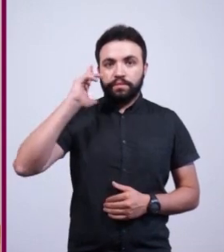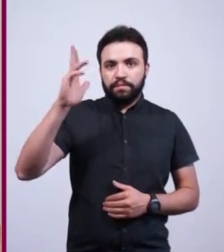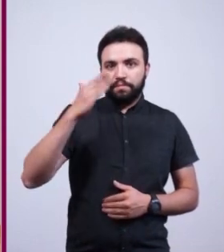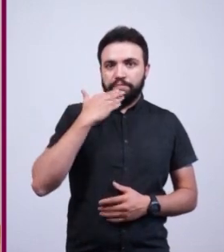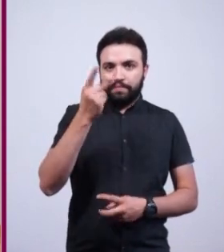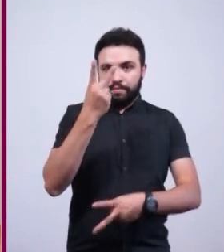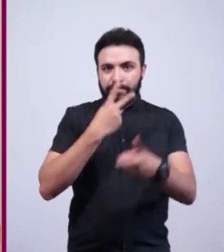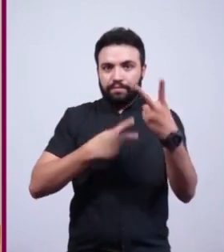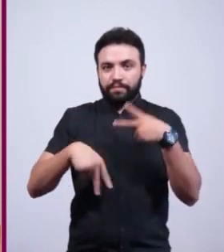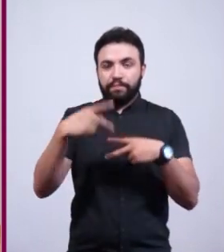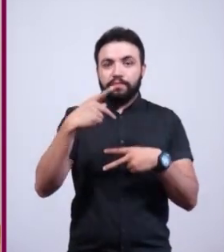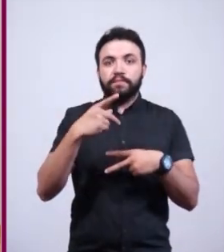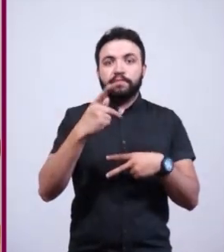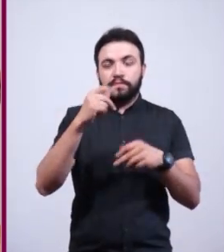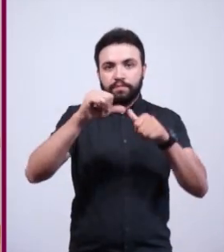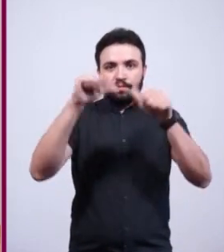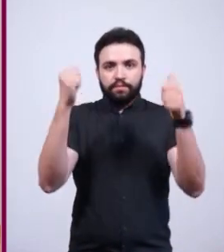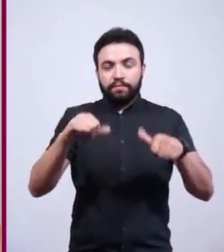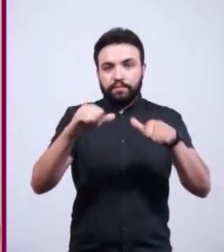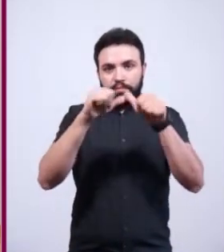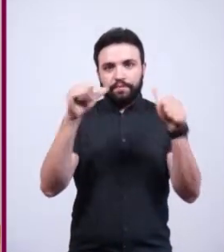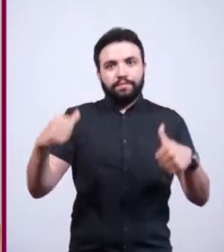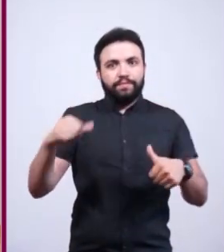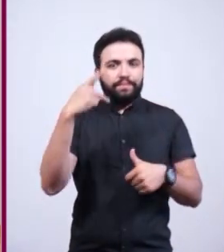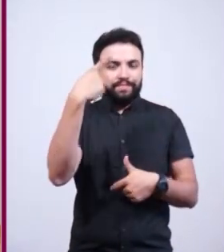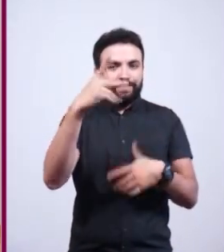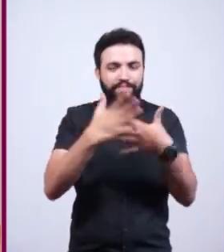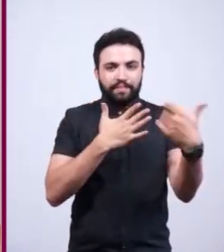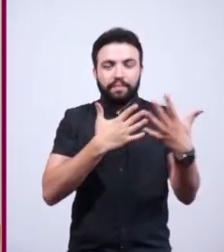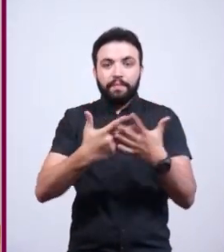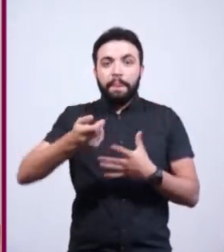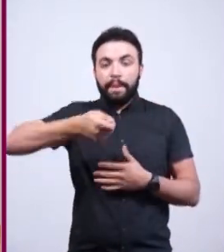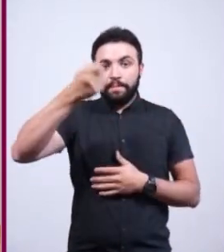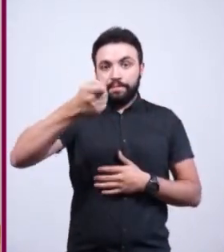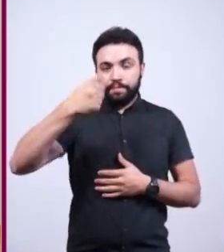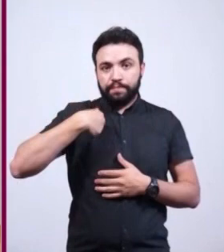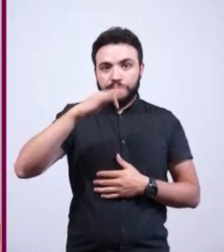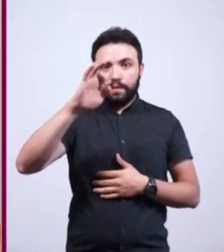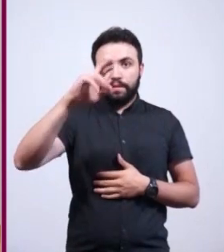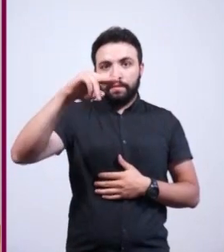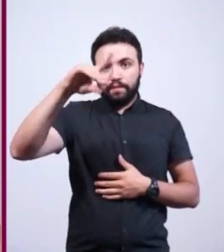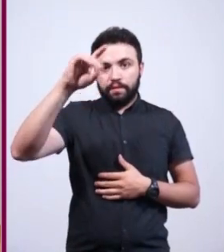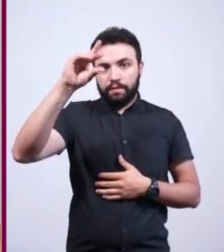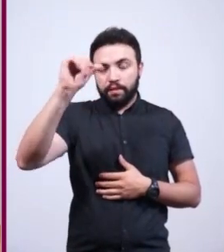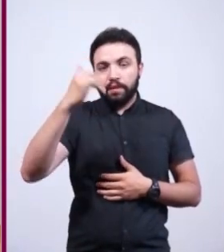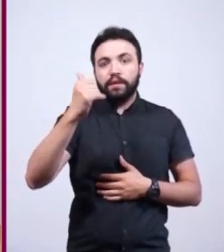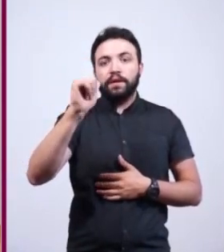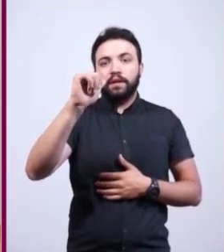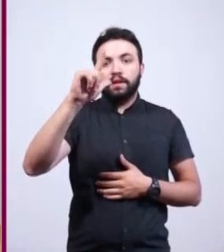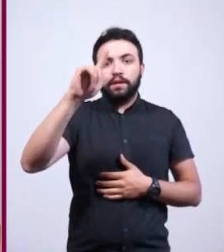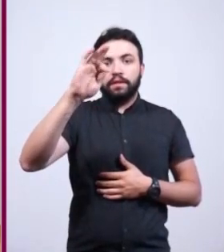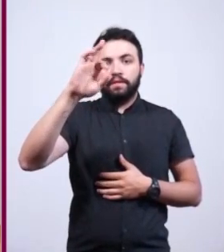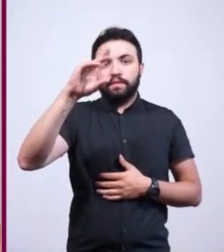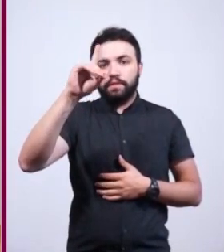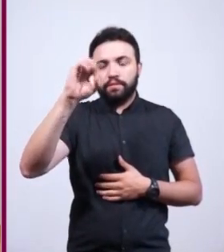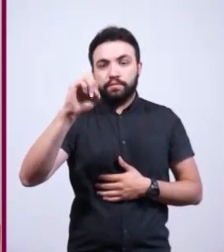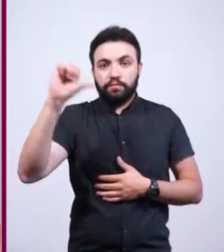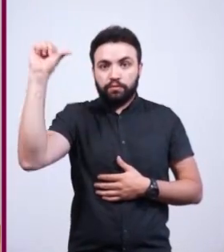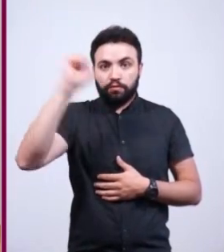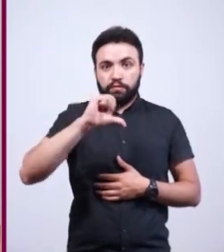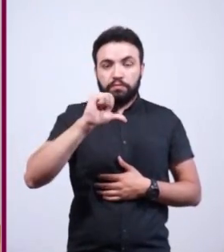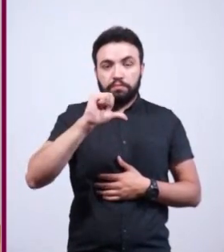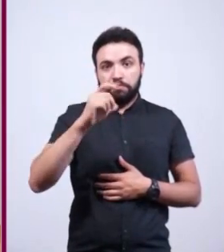Hola, bienvenidos a nuestra sección de artes, el arte en tus manos. Los saludamos Fernanda Bastida y Alfredo Gutiérrez. Hoy, en este espacio